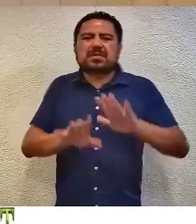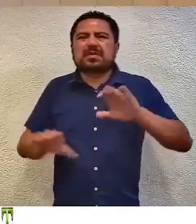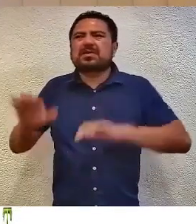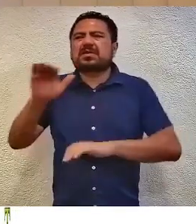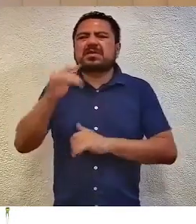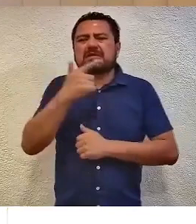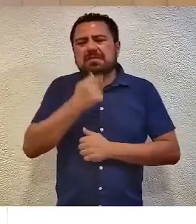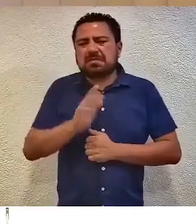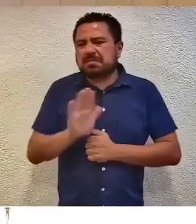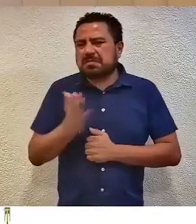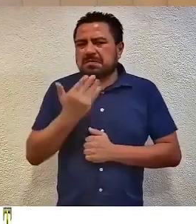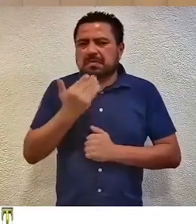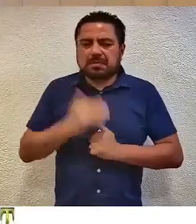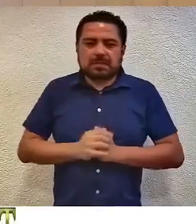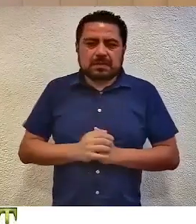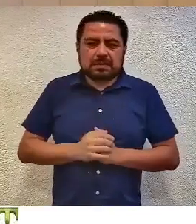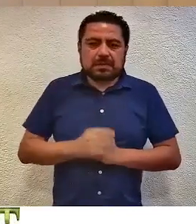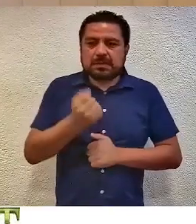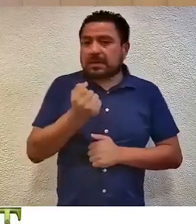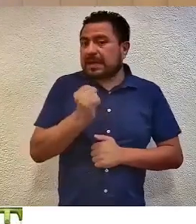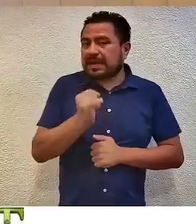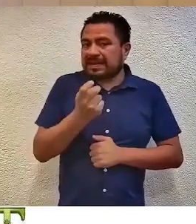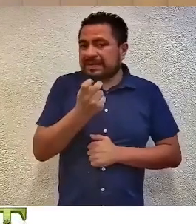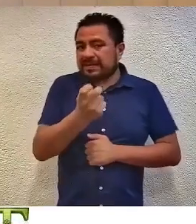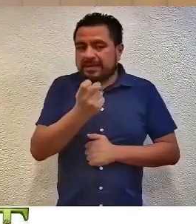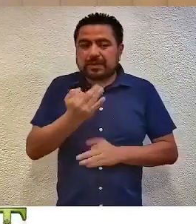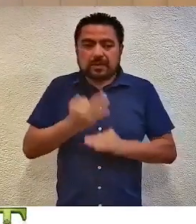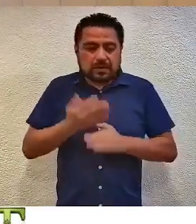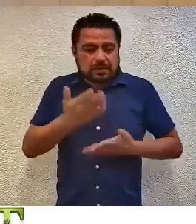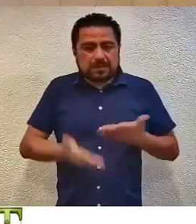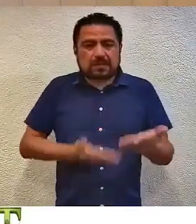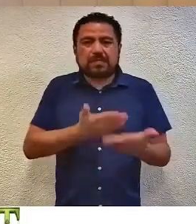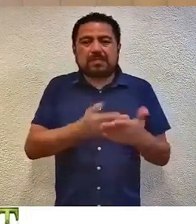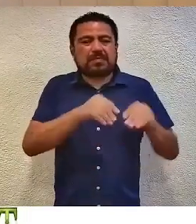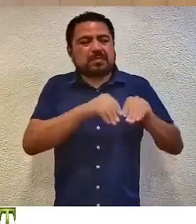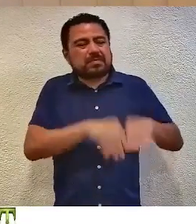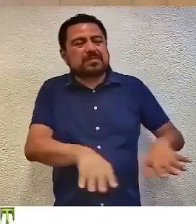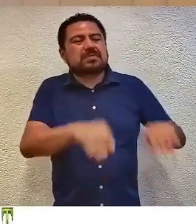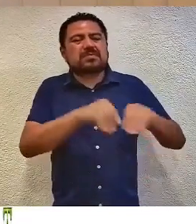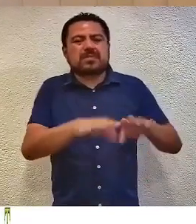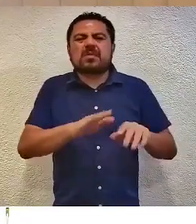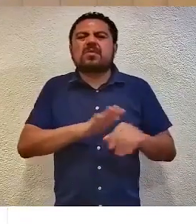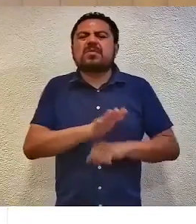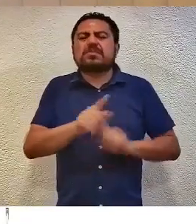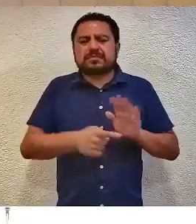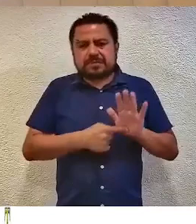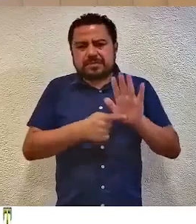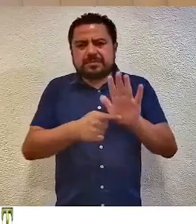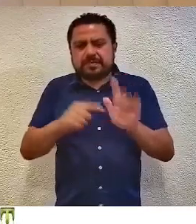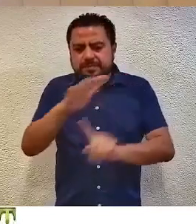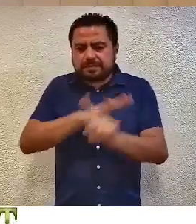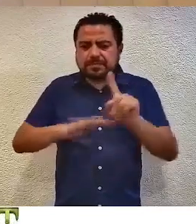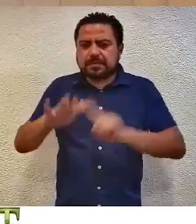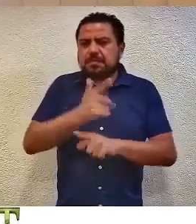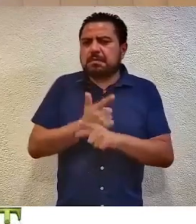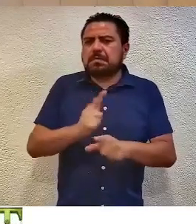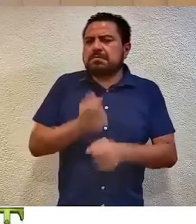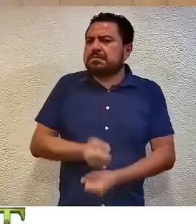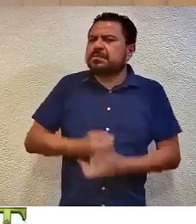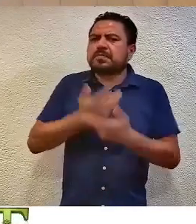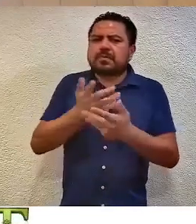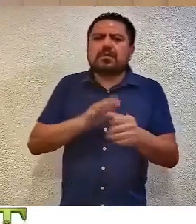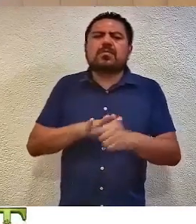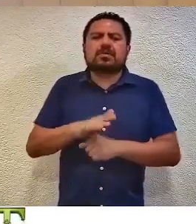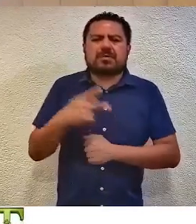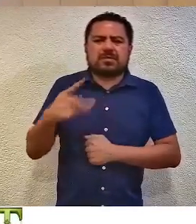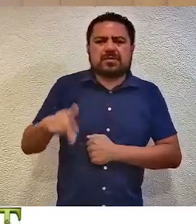injustificadas. En esa línea, el debate planteado en las publicaciones denunciadas se presenta en el contexto de la libertad de expresión en la función